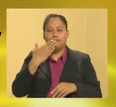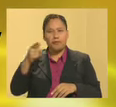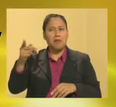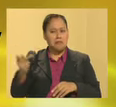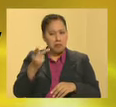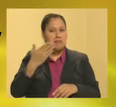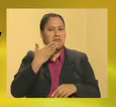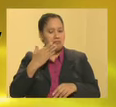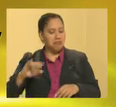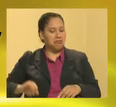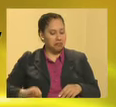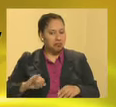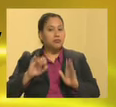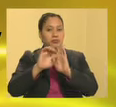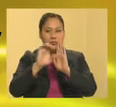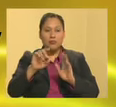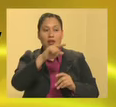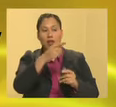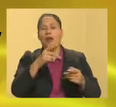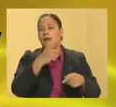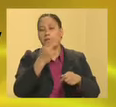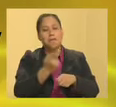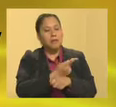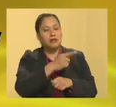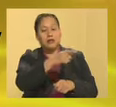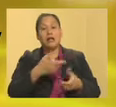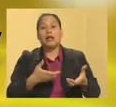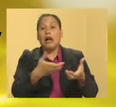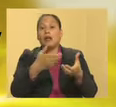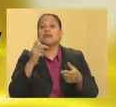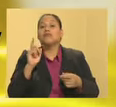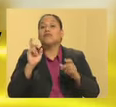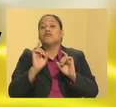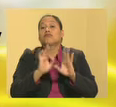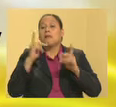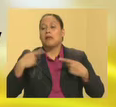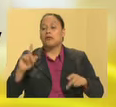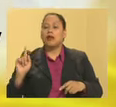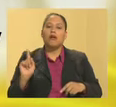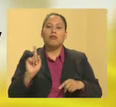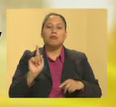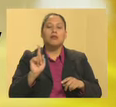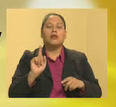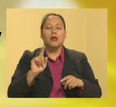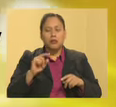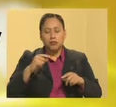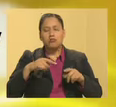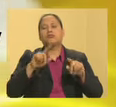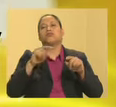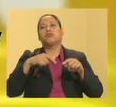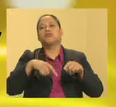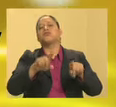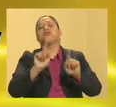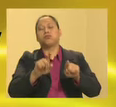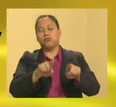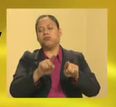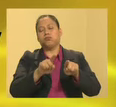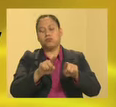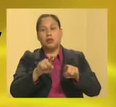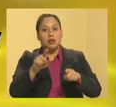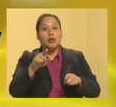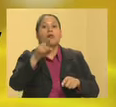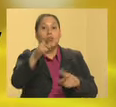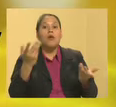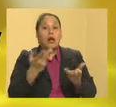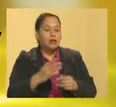buena pregunta porque es algo que sucede con frecuencia, que estamos en la calle y de repente alguien tiene una crisis, ¿sí?, que se manifiesta como una convulsión. Lo único